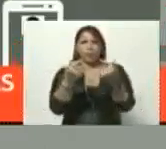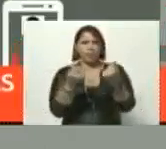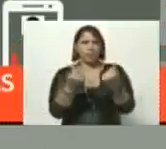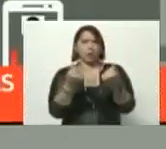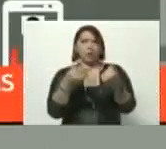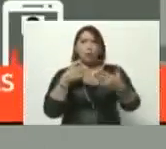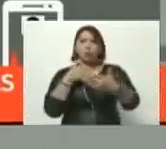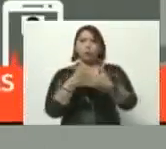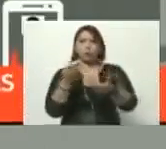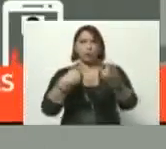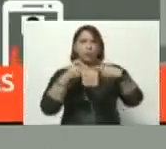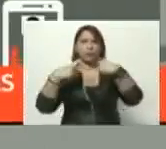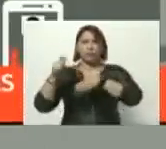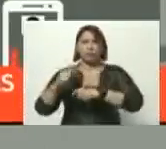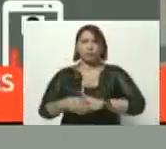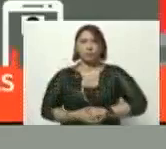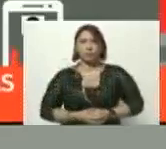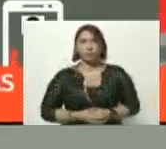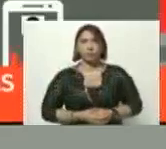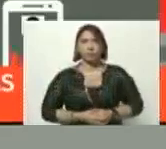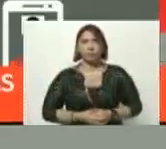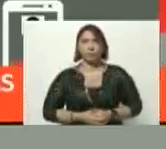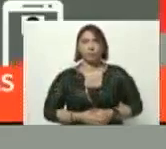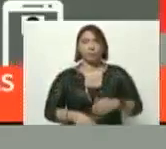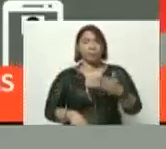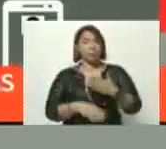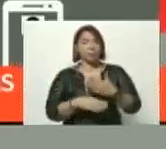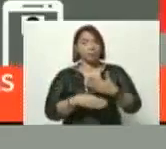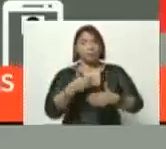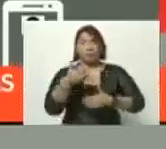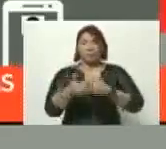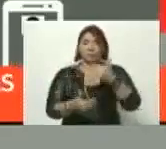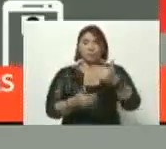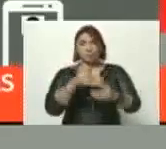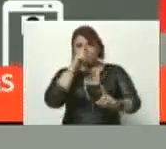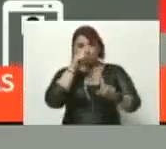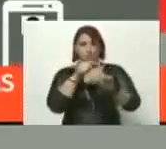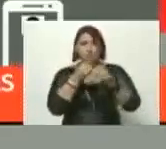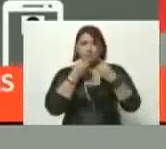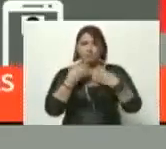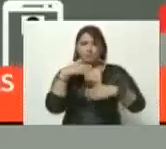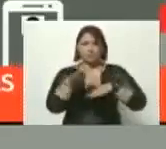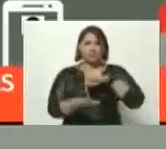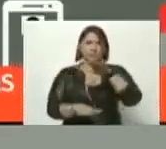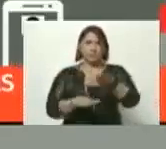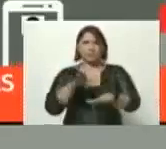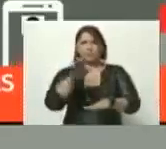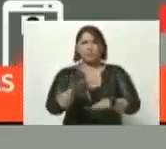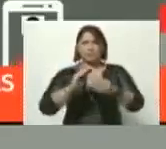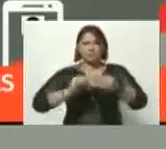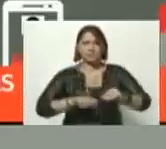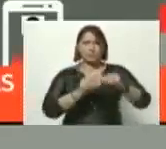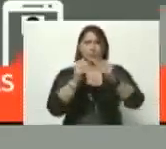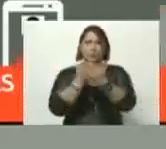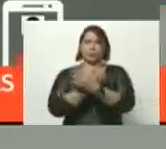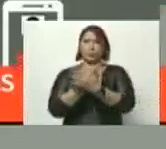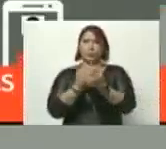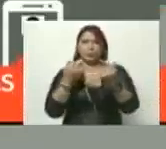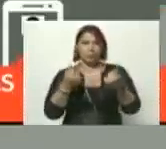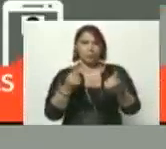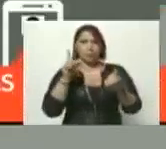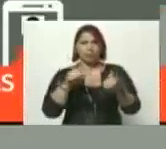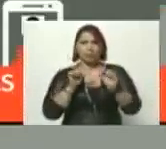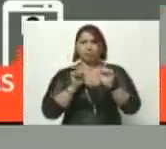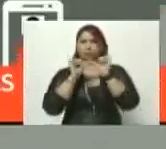el comercio. Vamos avanzando a buen paso en la recuperación económica y así